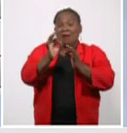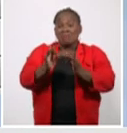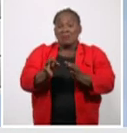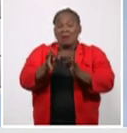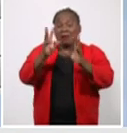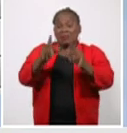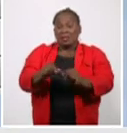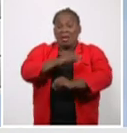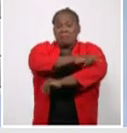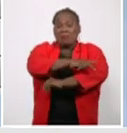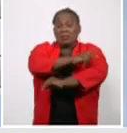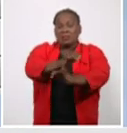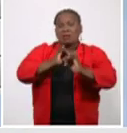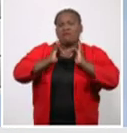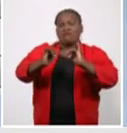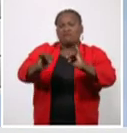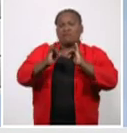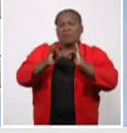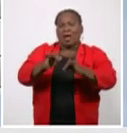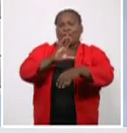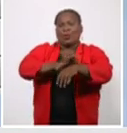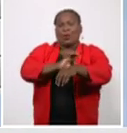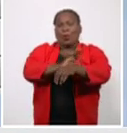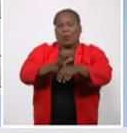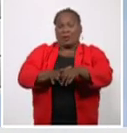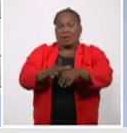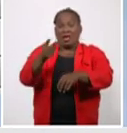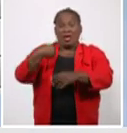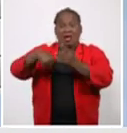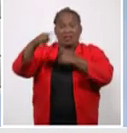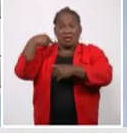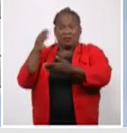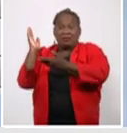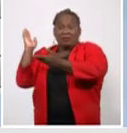de la COVID, que en un solo día ayer se diagnosticaron